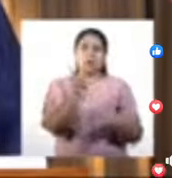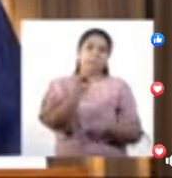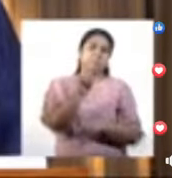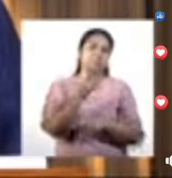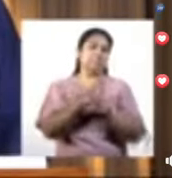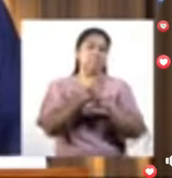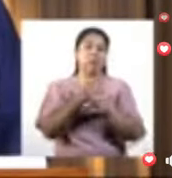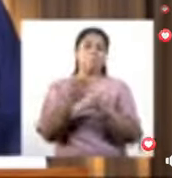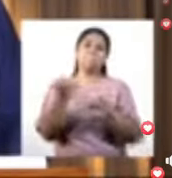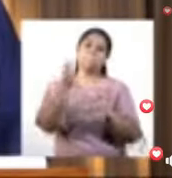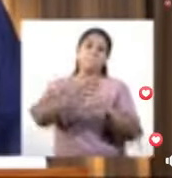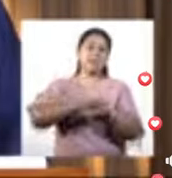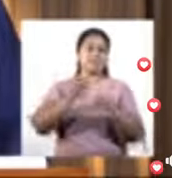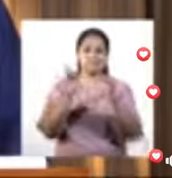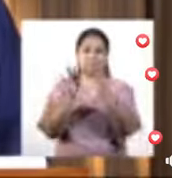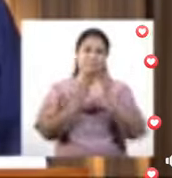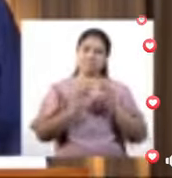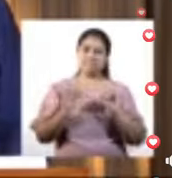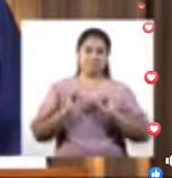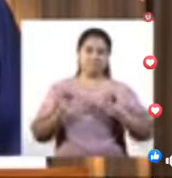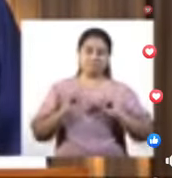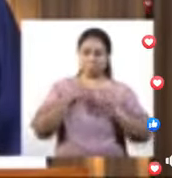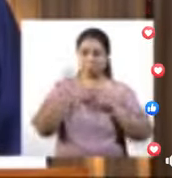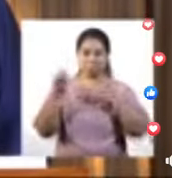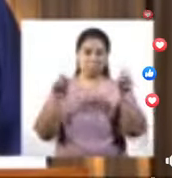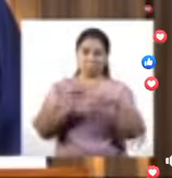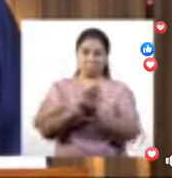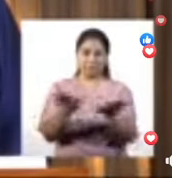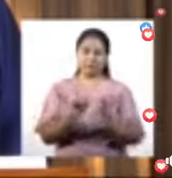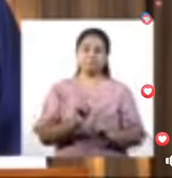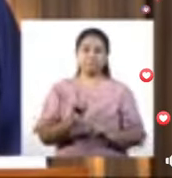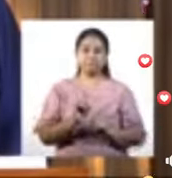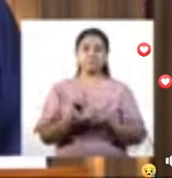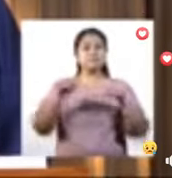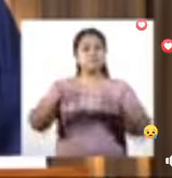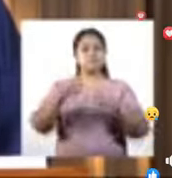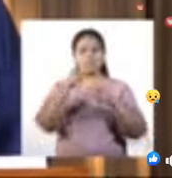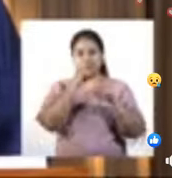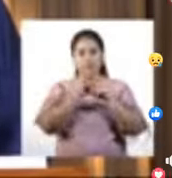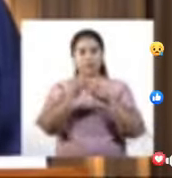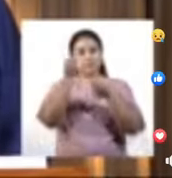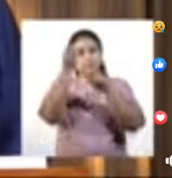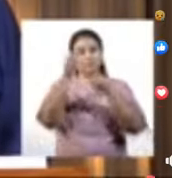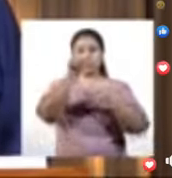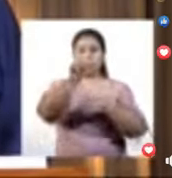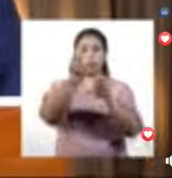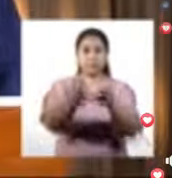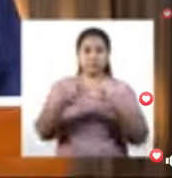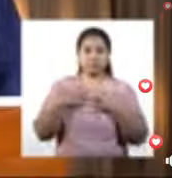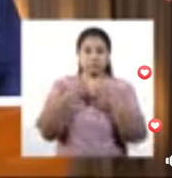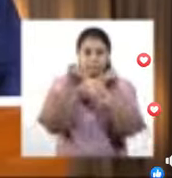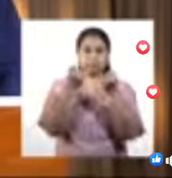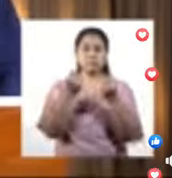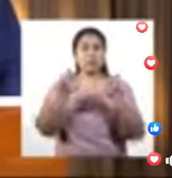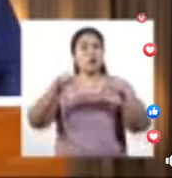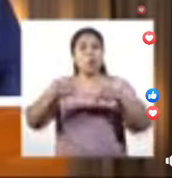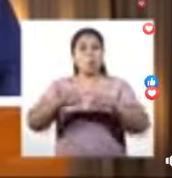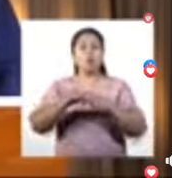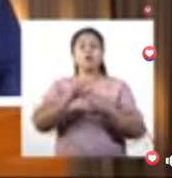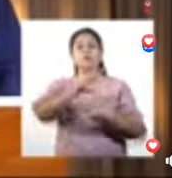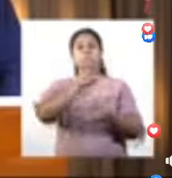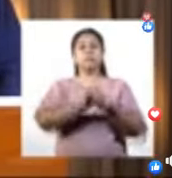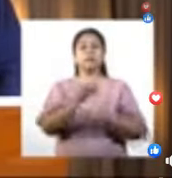más contactos. También quiero contarles que se logró la recuperación de una persona. En total, al día de